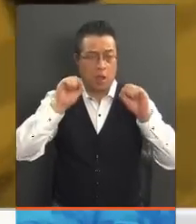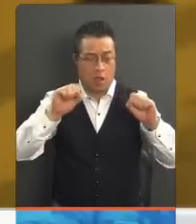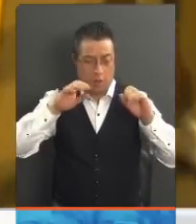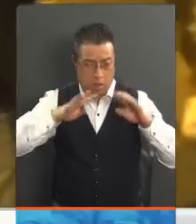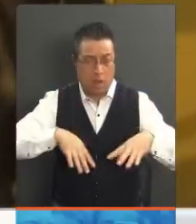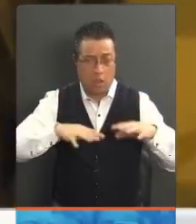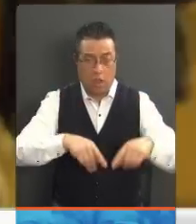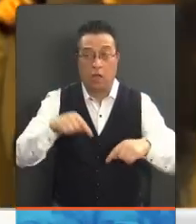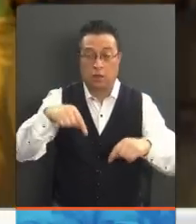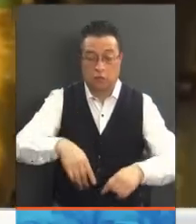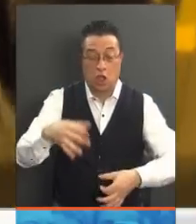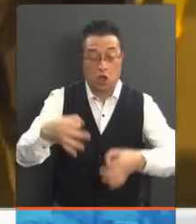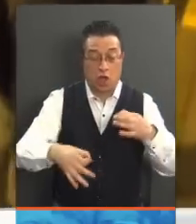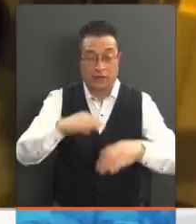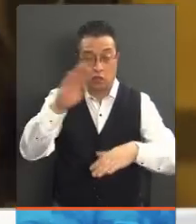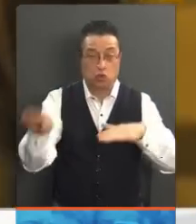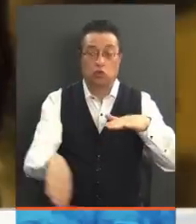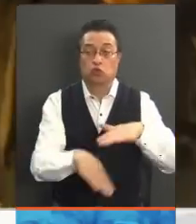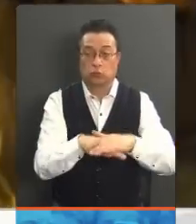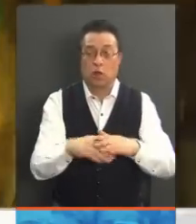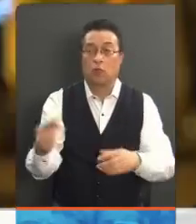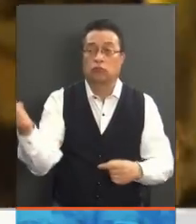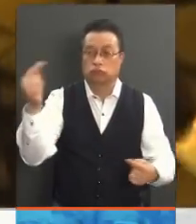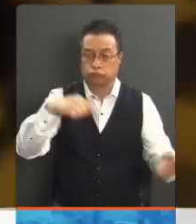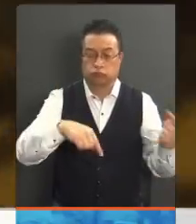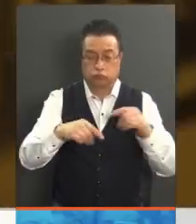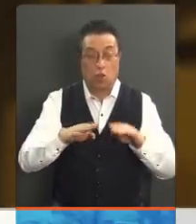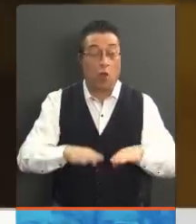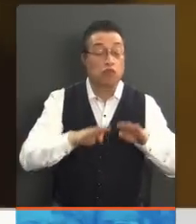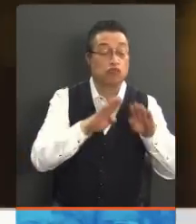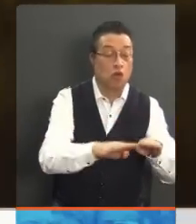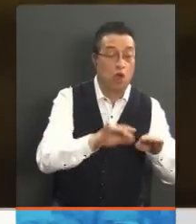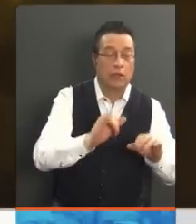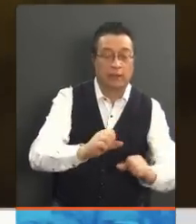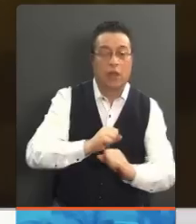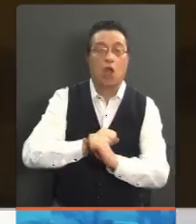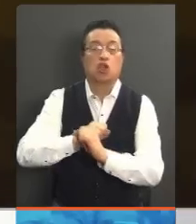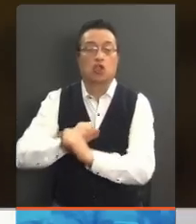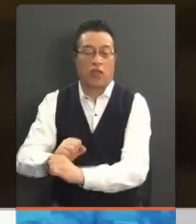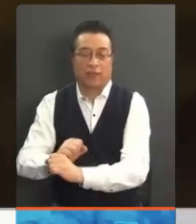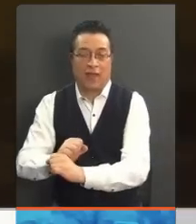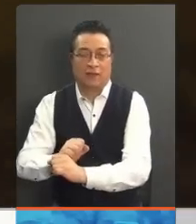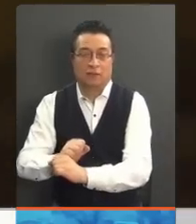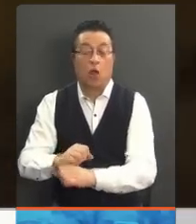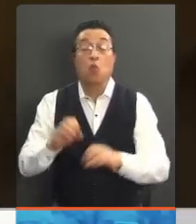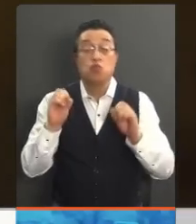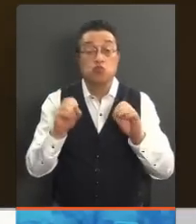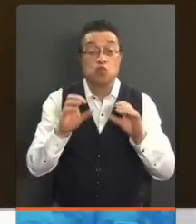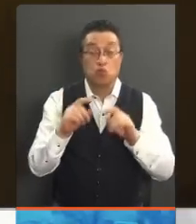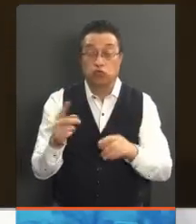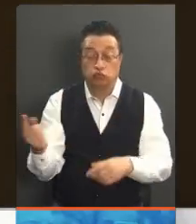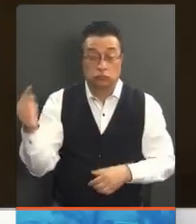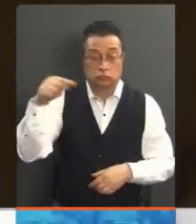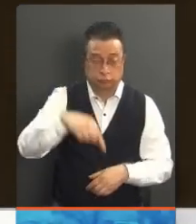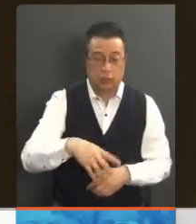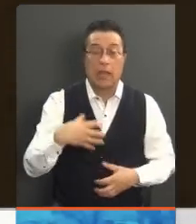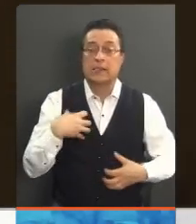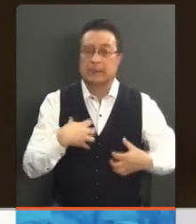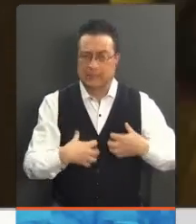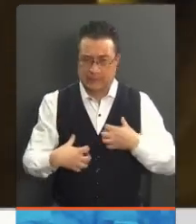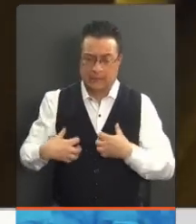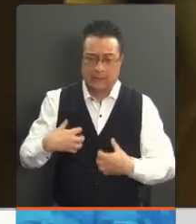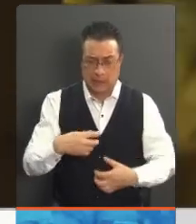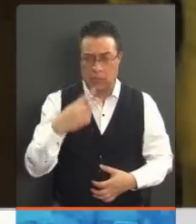Han llegado hasta la Corte Suprema. Han sido a favor y en contra. Pero muchos han llegado realmente muy molestos,